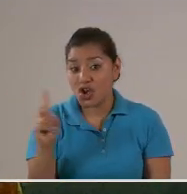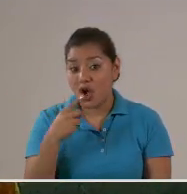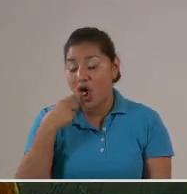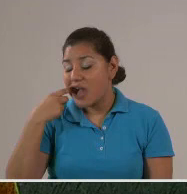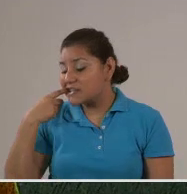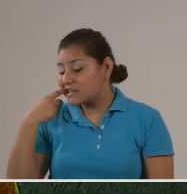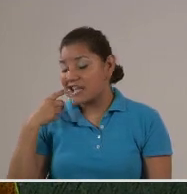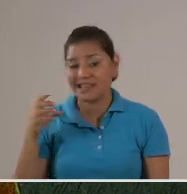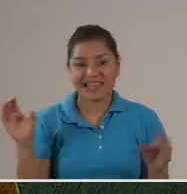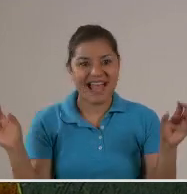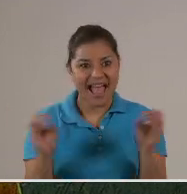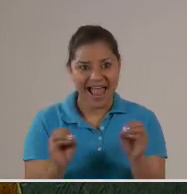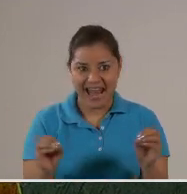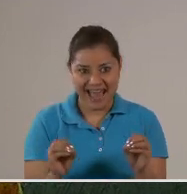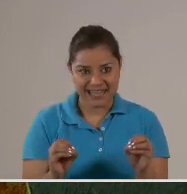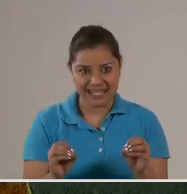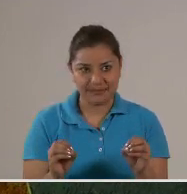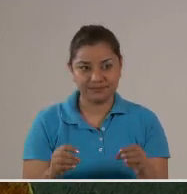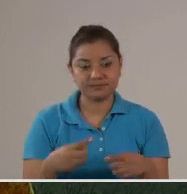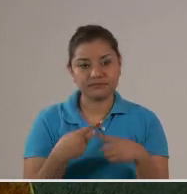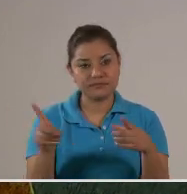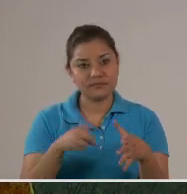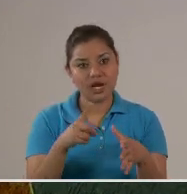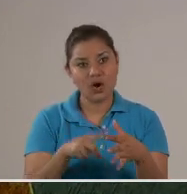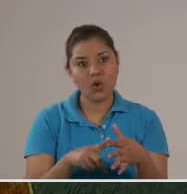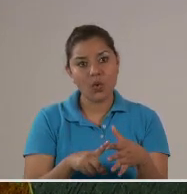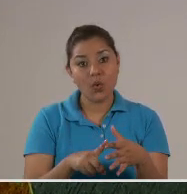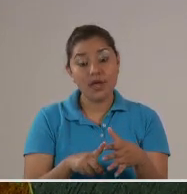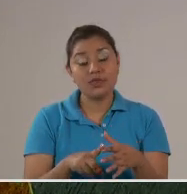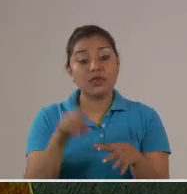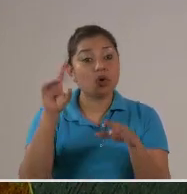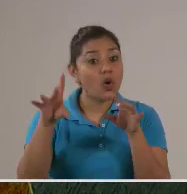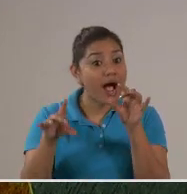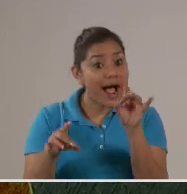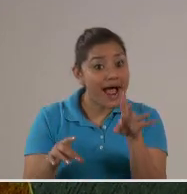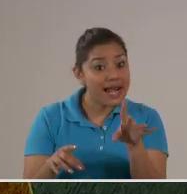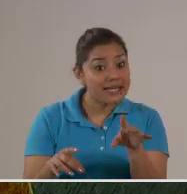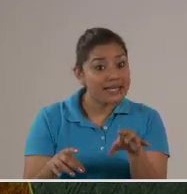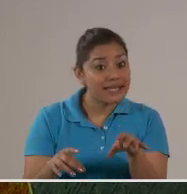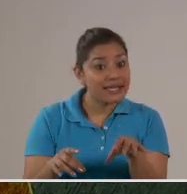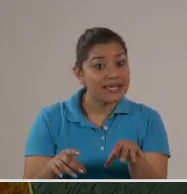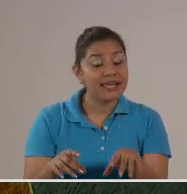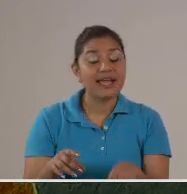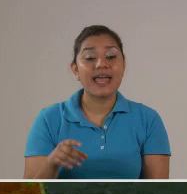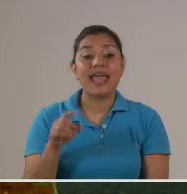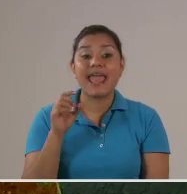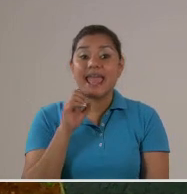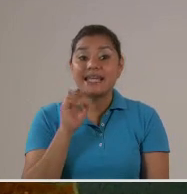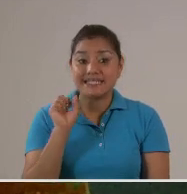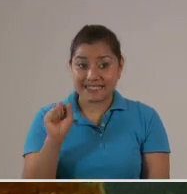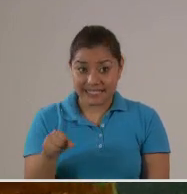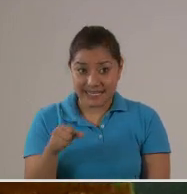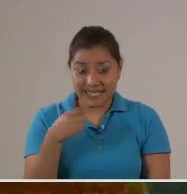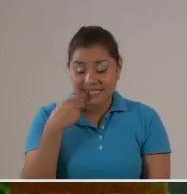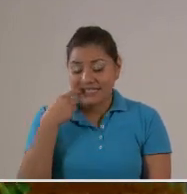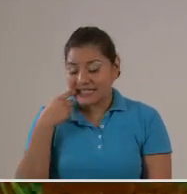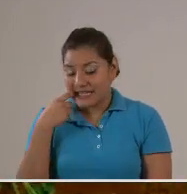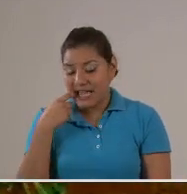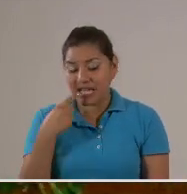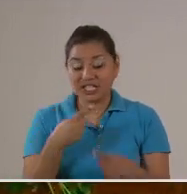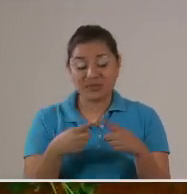por nadie pero cuando alguien es tentado dice la Biblia es tentado por su